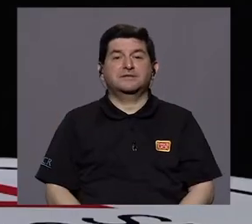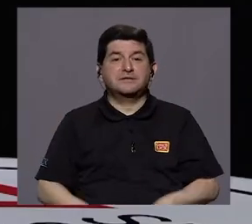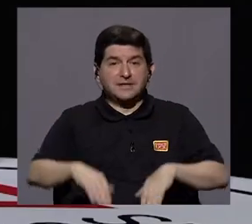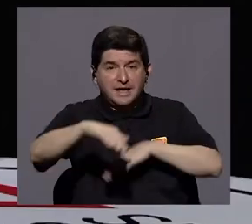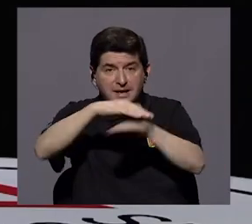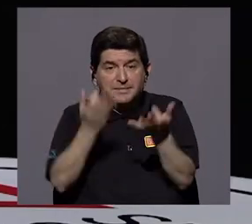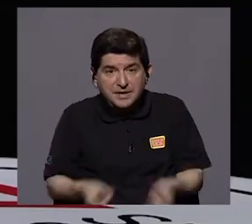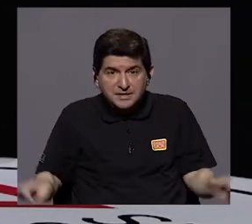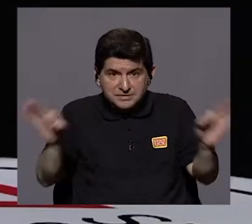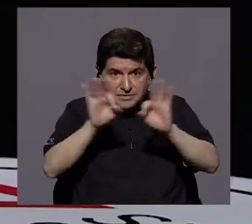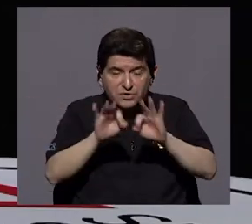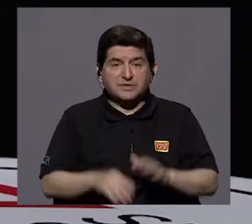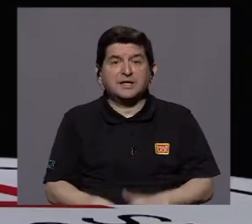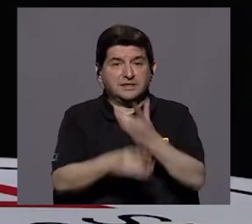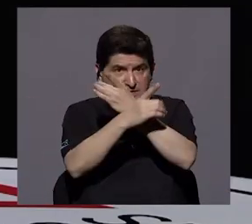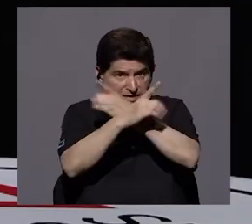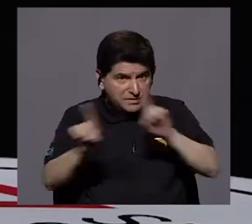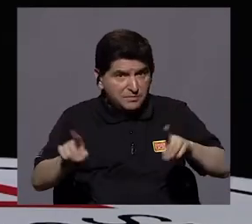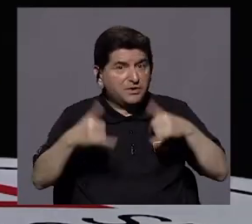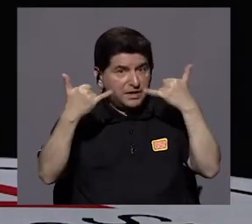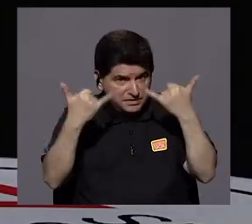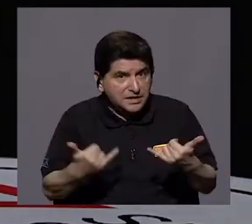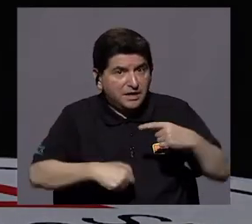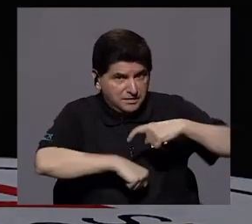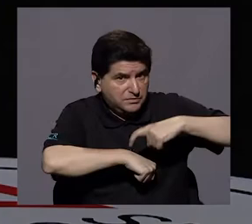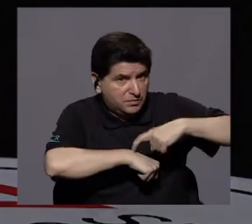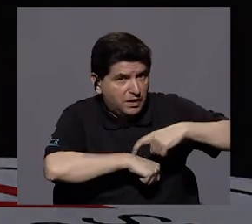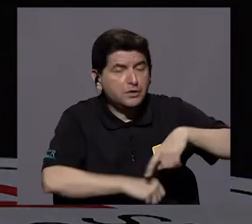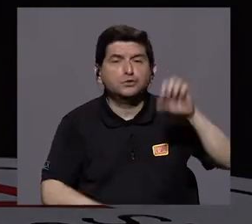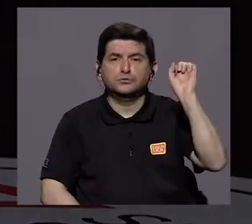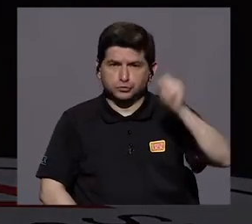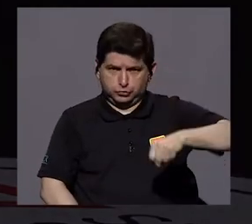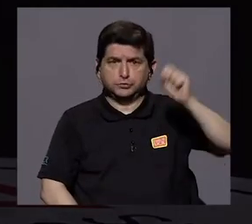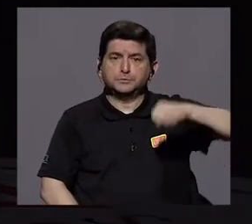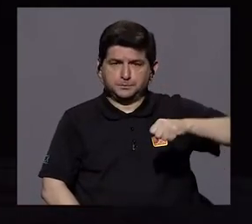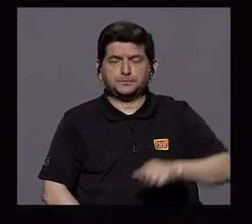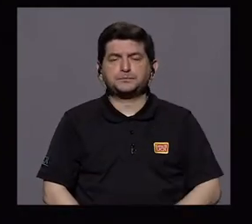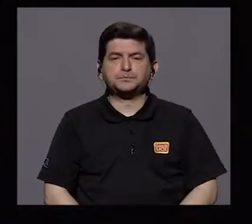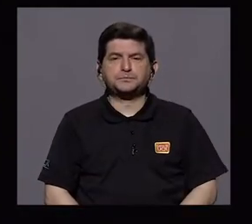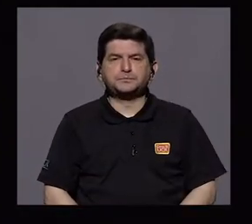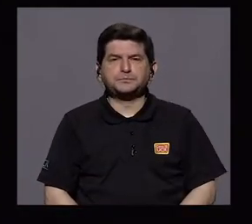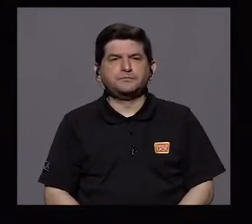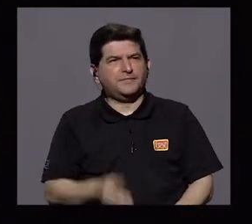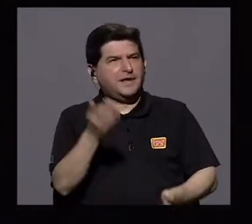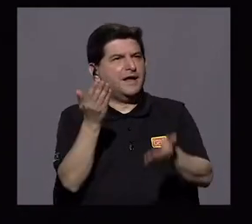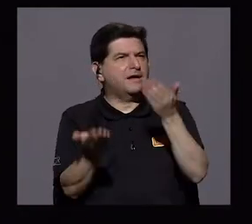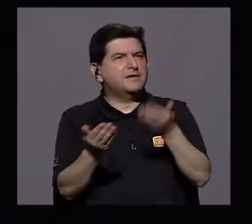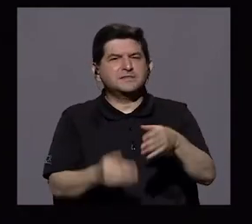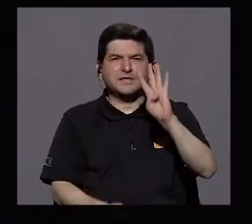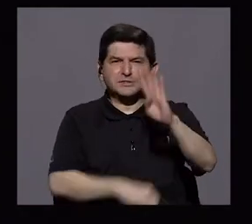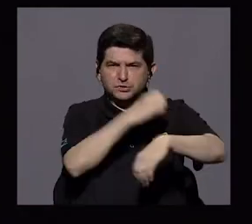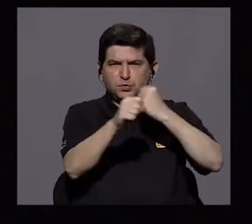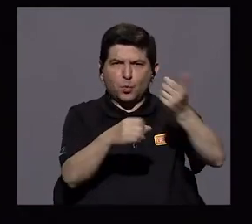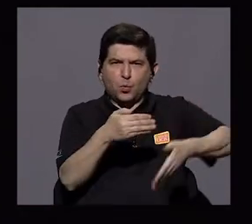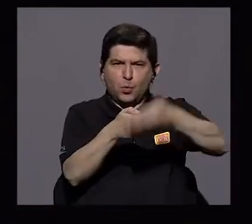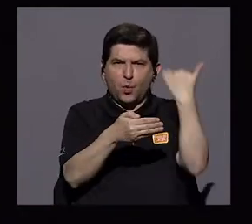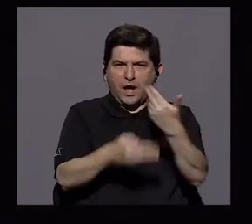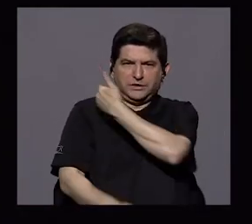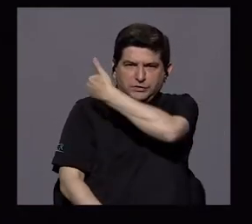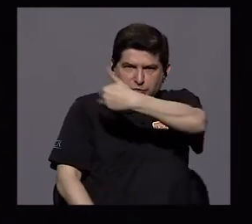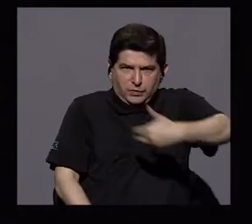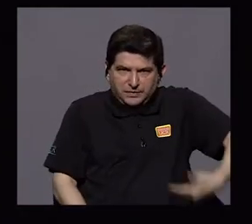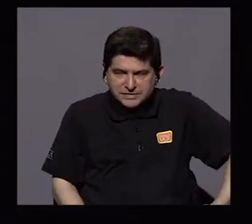fundamental para la democracia en estos momentos, don Román, déjeme decirle además. Cierto. Hace cuestión de 4 años